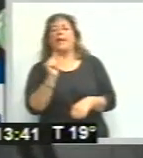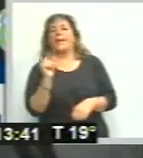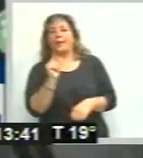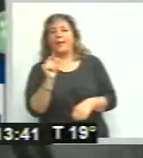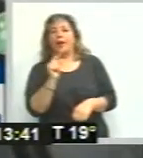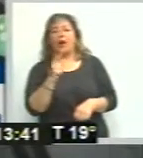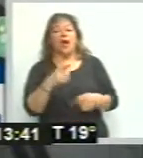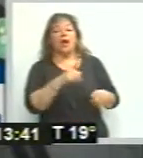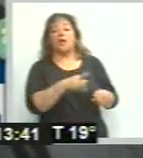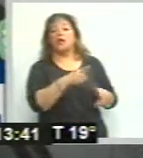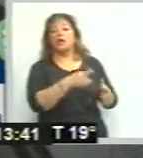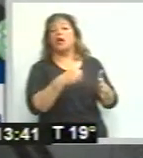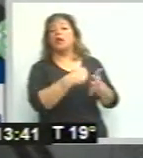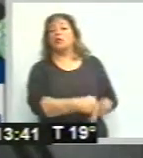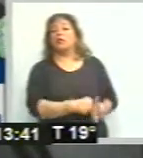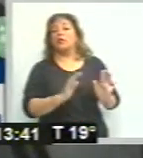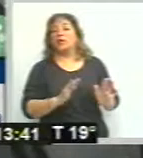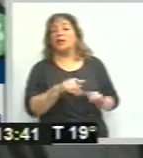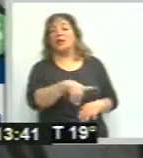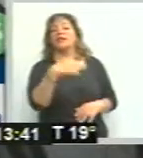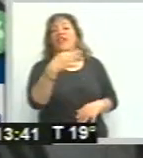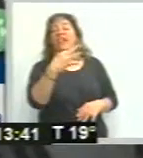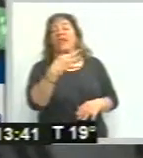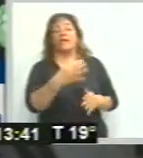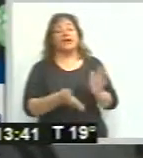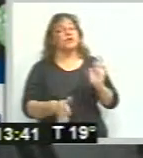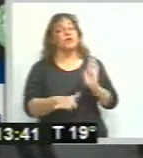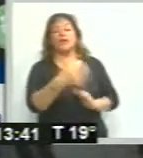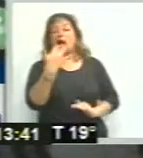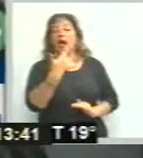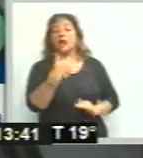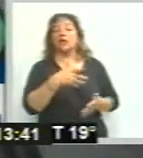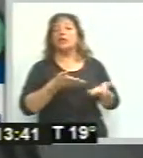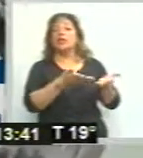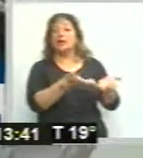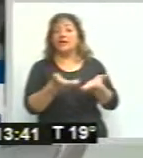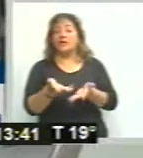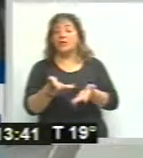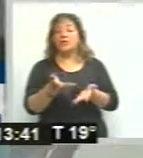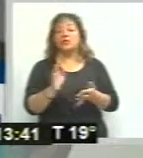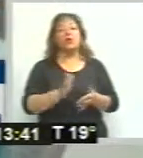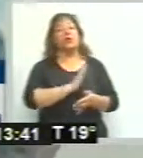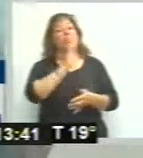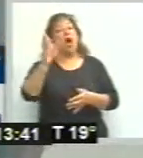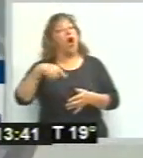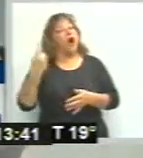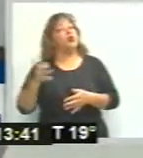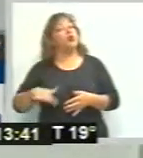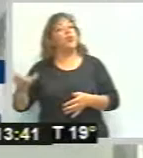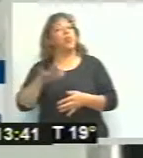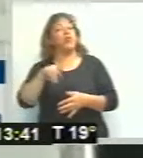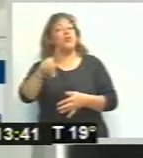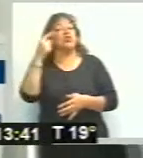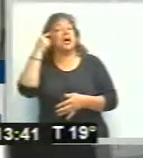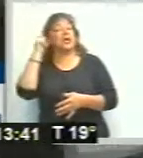la ha dejado en disponibilidad, es decir, que se tiene que retirar del servicio de neonatología y dirigirse a donde ella crea conveniente como